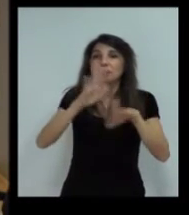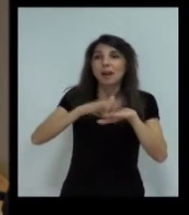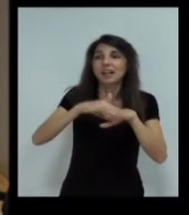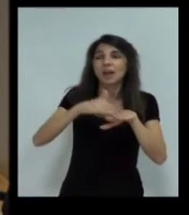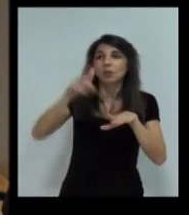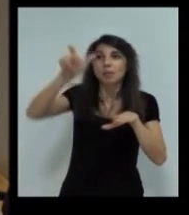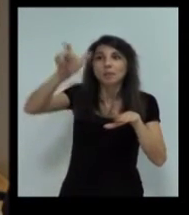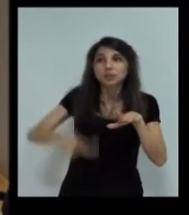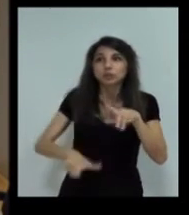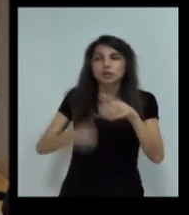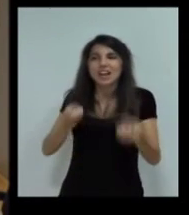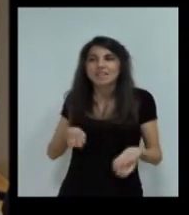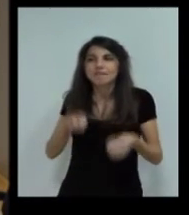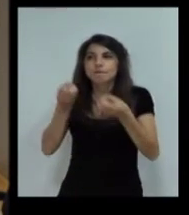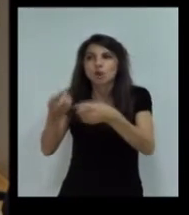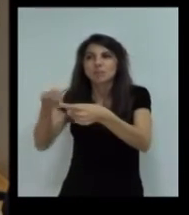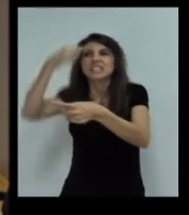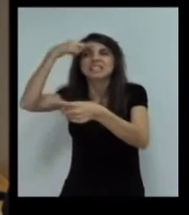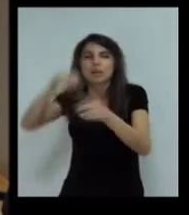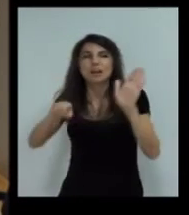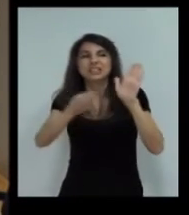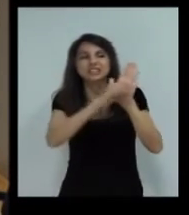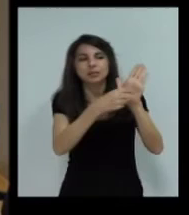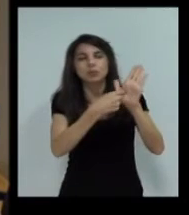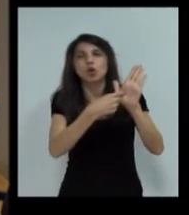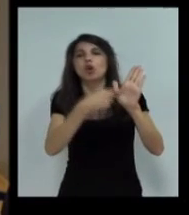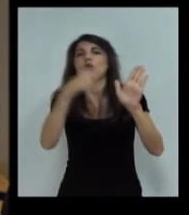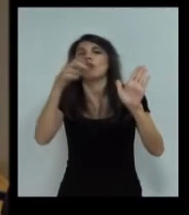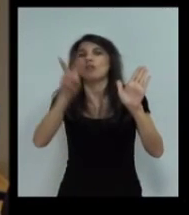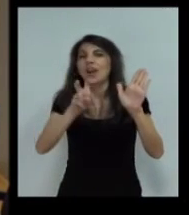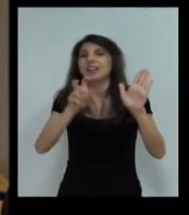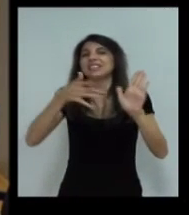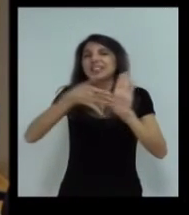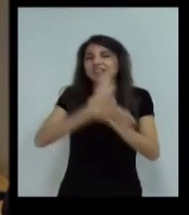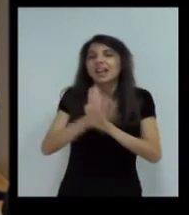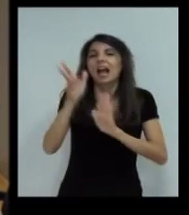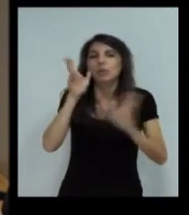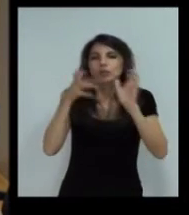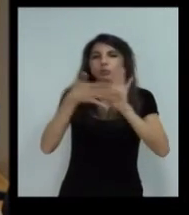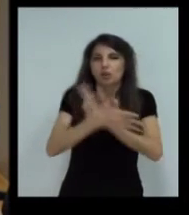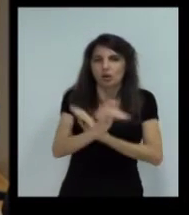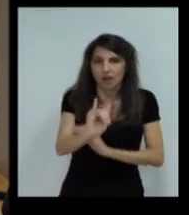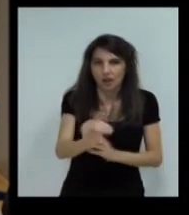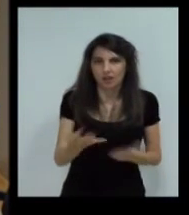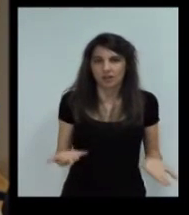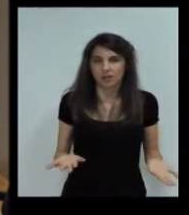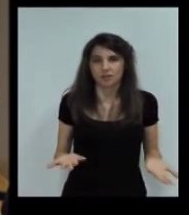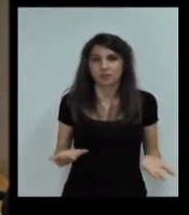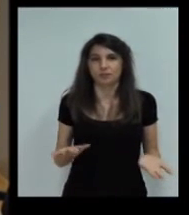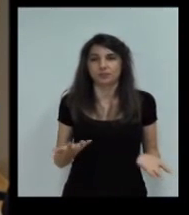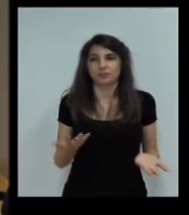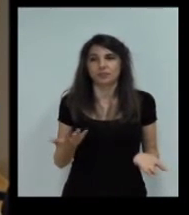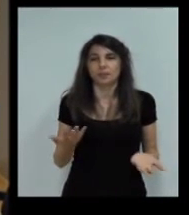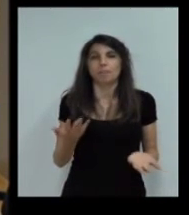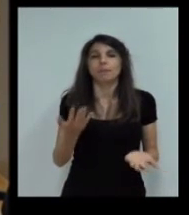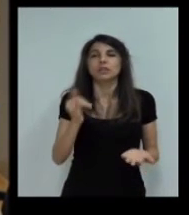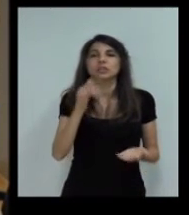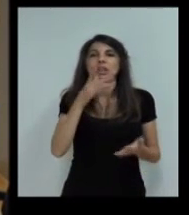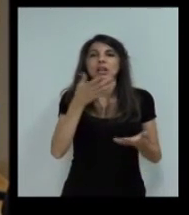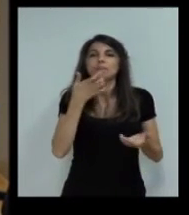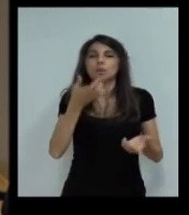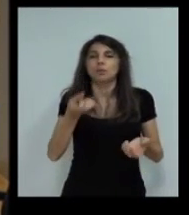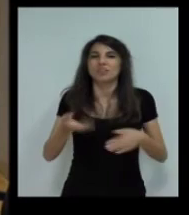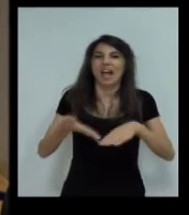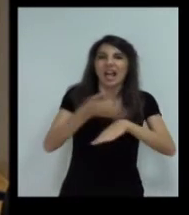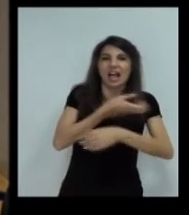poder ver, no se va a poder dar cuenta, ¿no? En los mismos avances de programación se podría especificar en